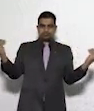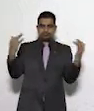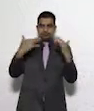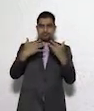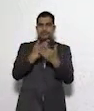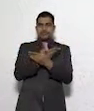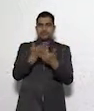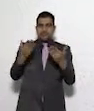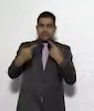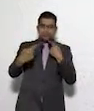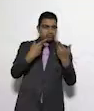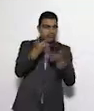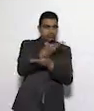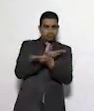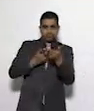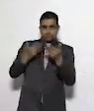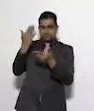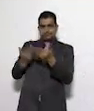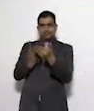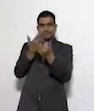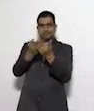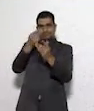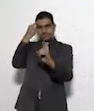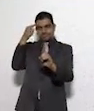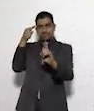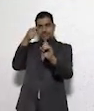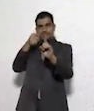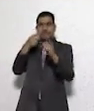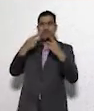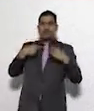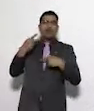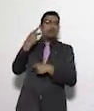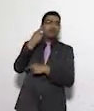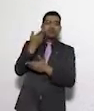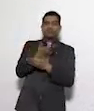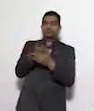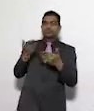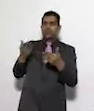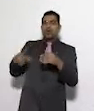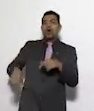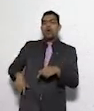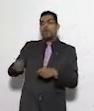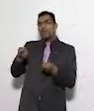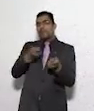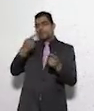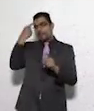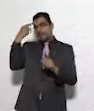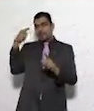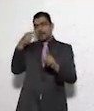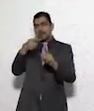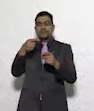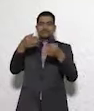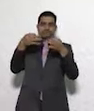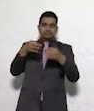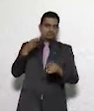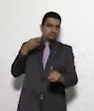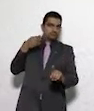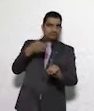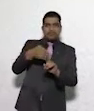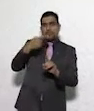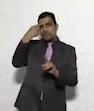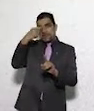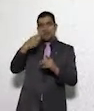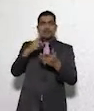formular propuestas que contribuyan a la construcción de una política de Estado en materia de seguridad y justicia centrada en los derechos